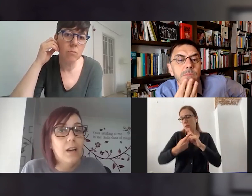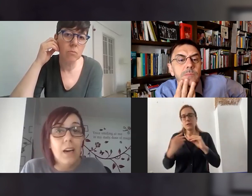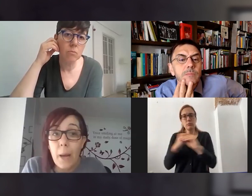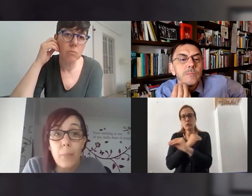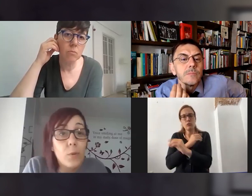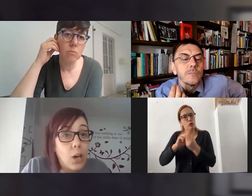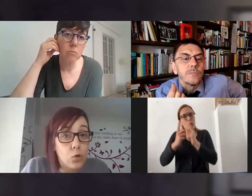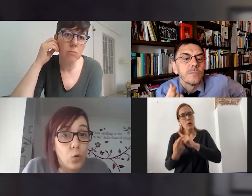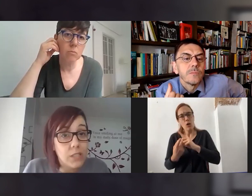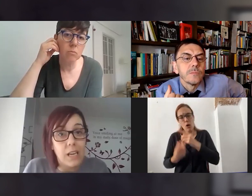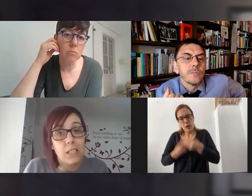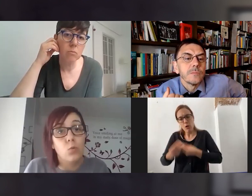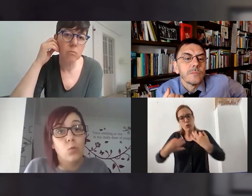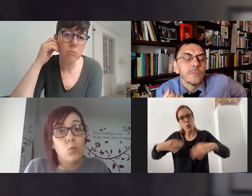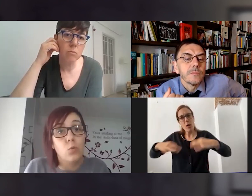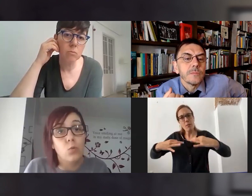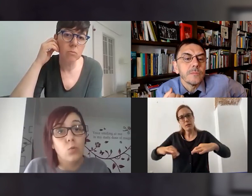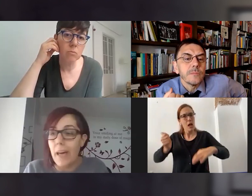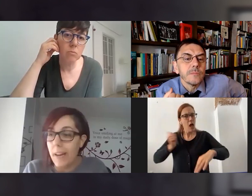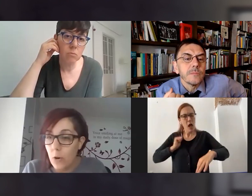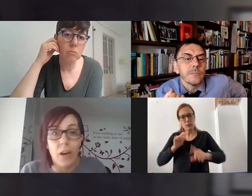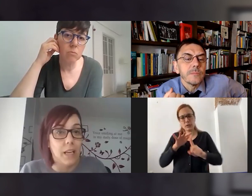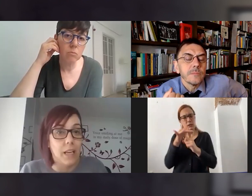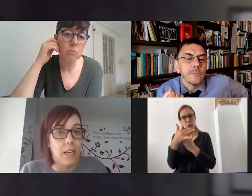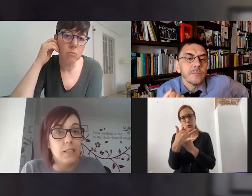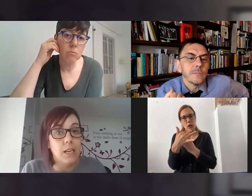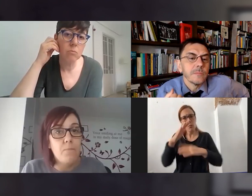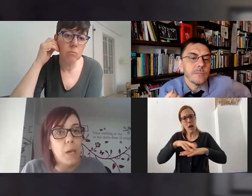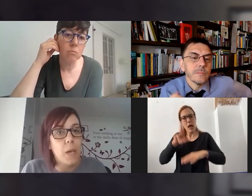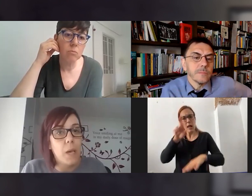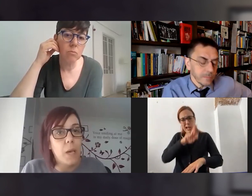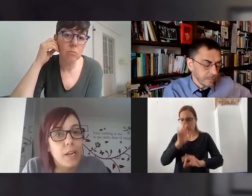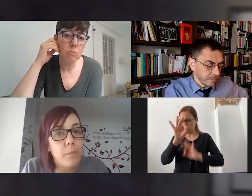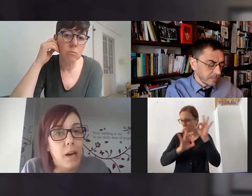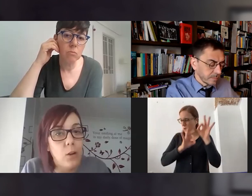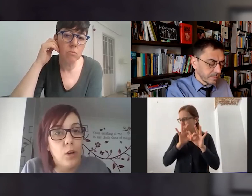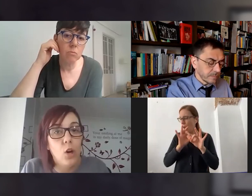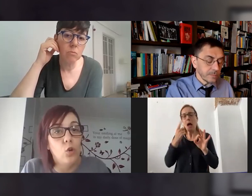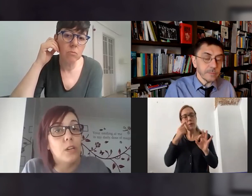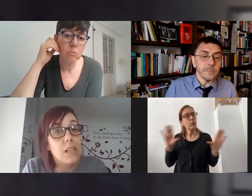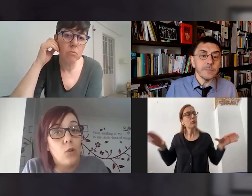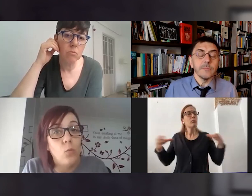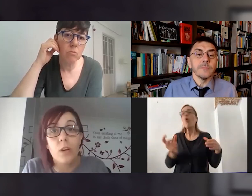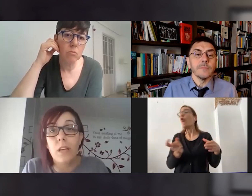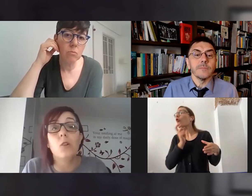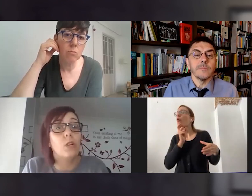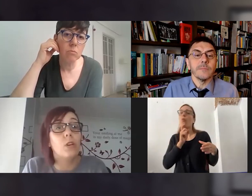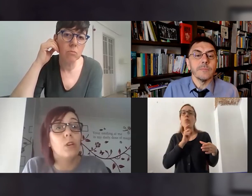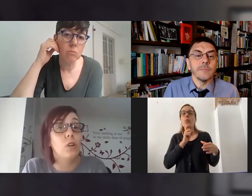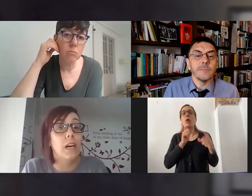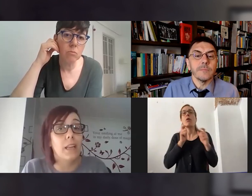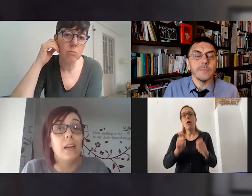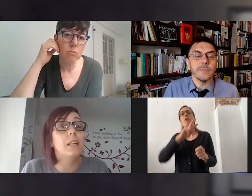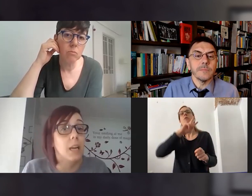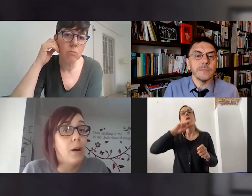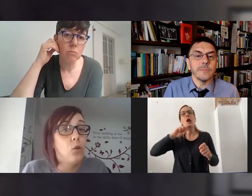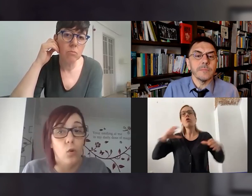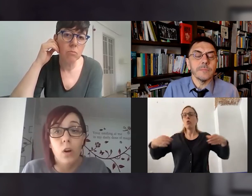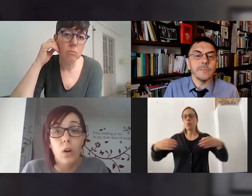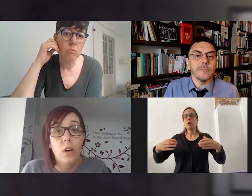casa. Han aprovechado toda esta situación para reorganizarse y para poner en valor lo que es la comunidad y lo que es la